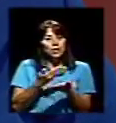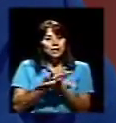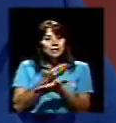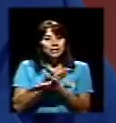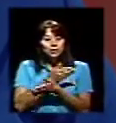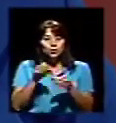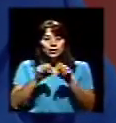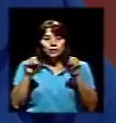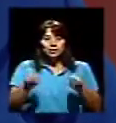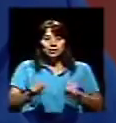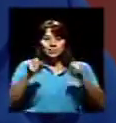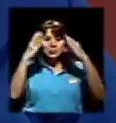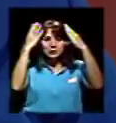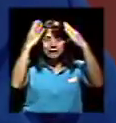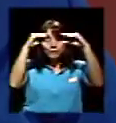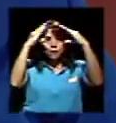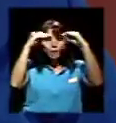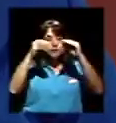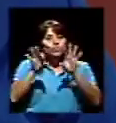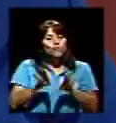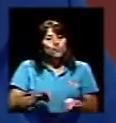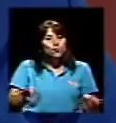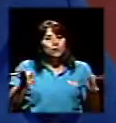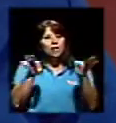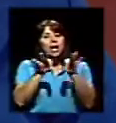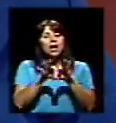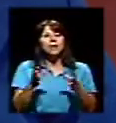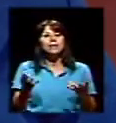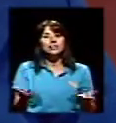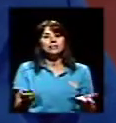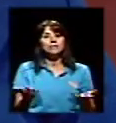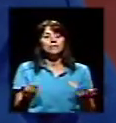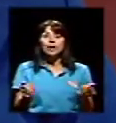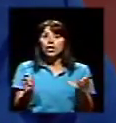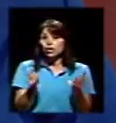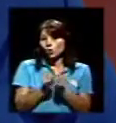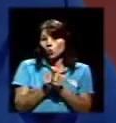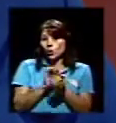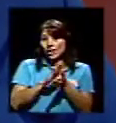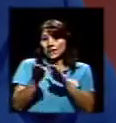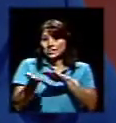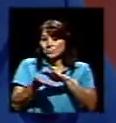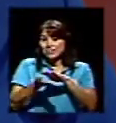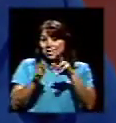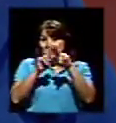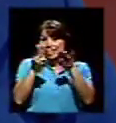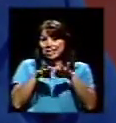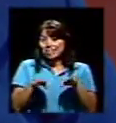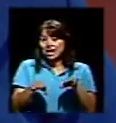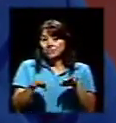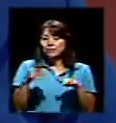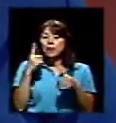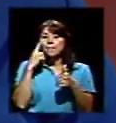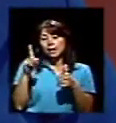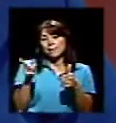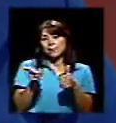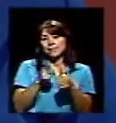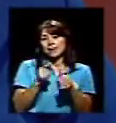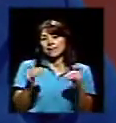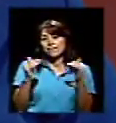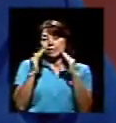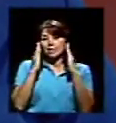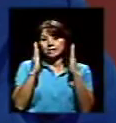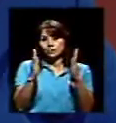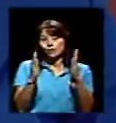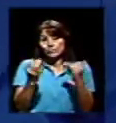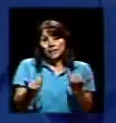es fundamental. Qué importante. Y es con el expediente digital, que es para el primer nivel de atención, que es el que tenemos en este